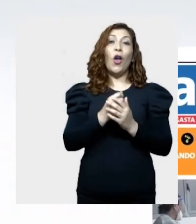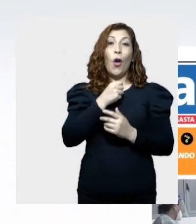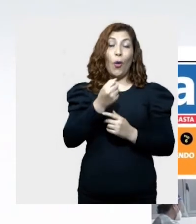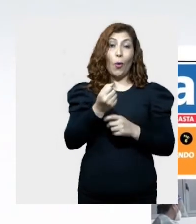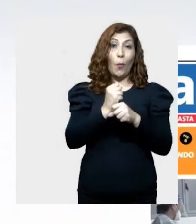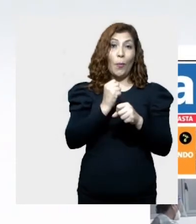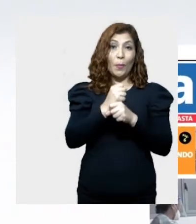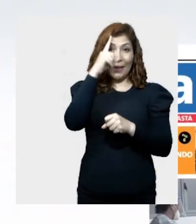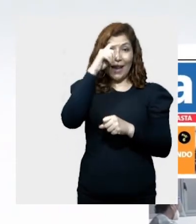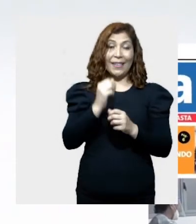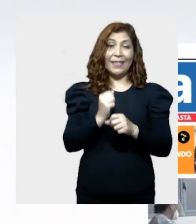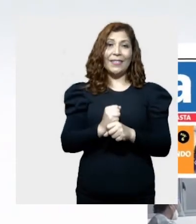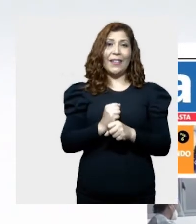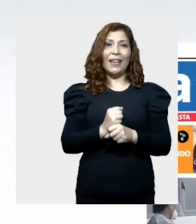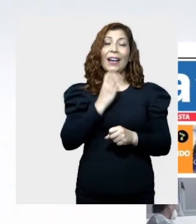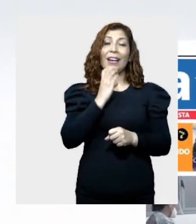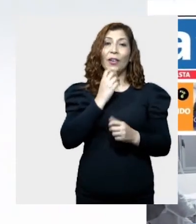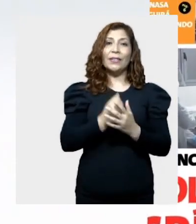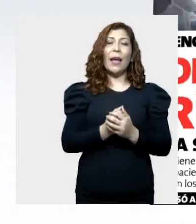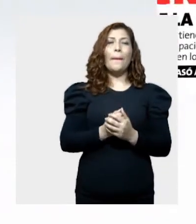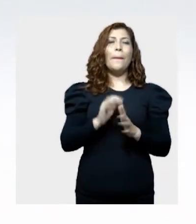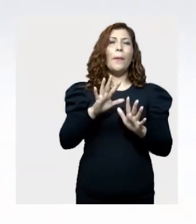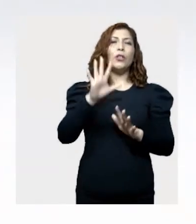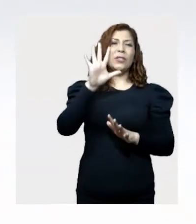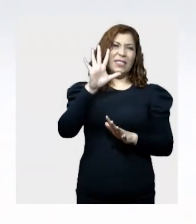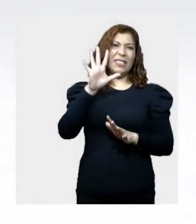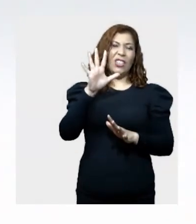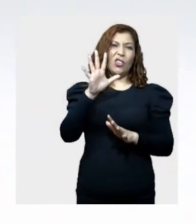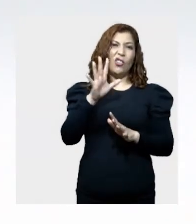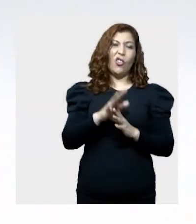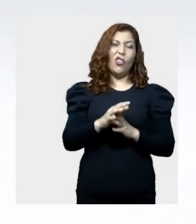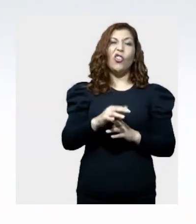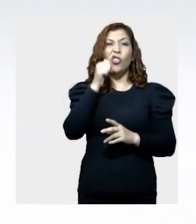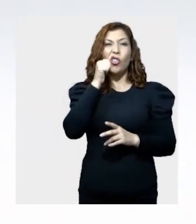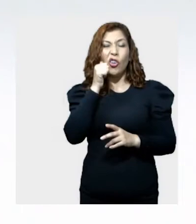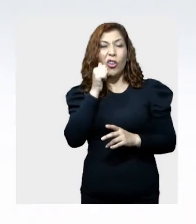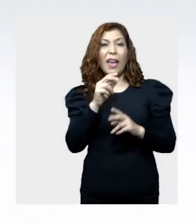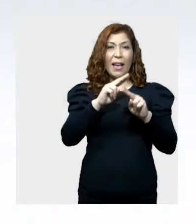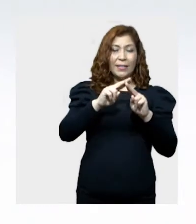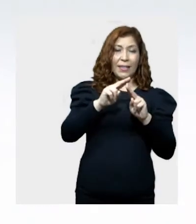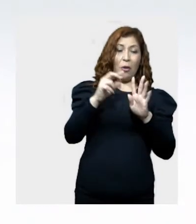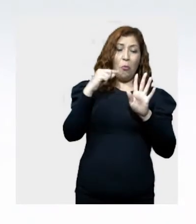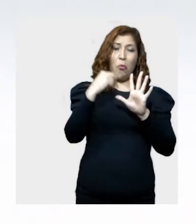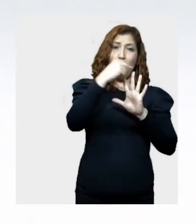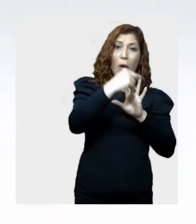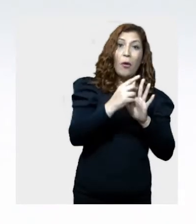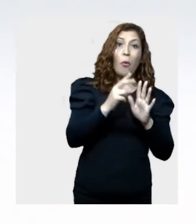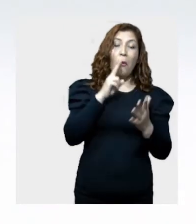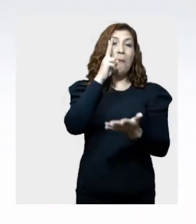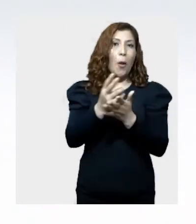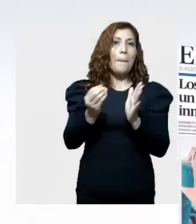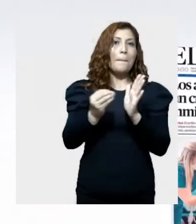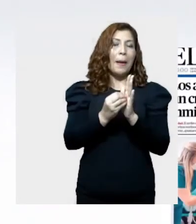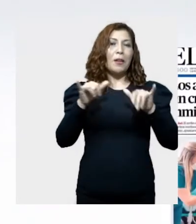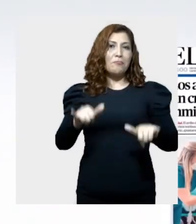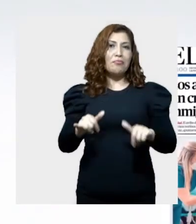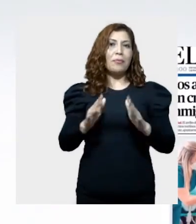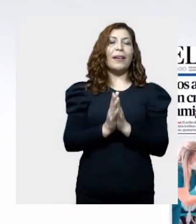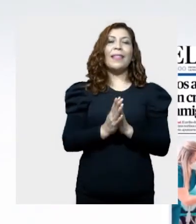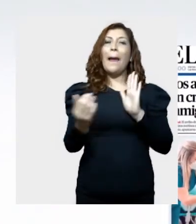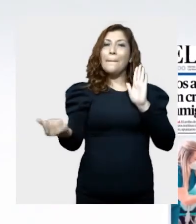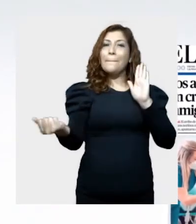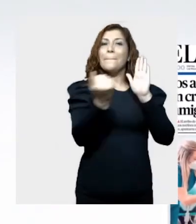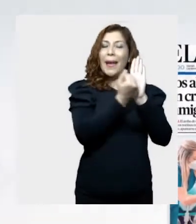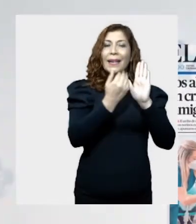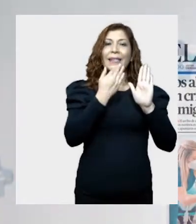Antofagasta. Esto significa un promedio de 5 menciones diarias, lo que ha significado un valor agregado para el posicionamiento de la marca